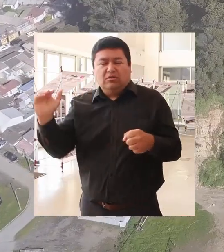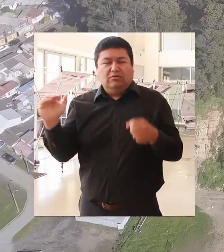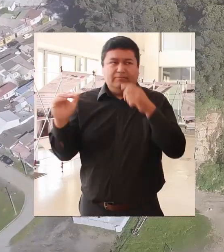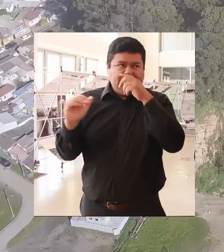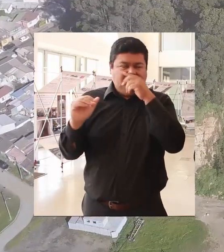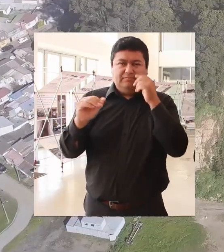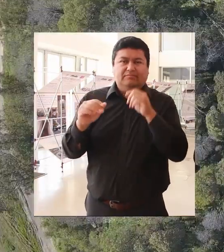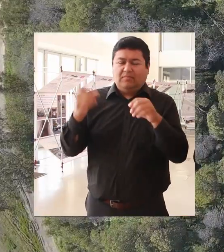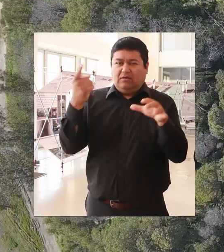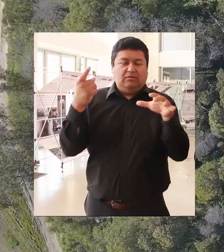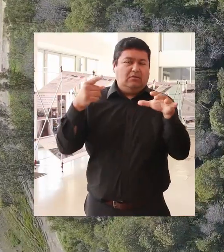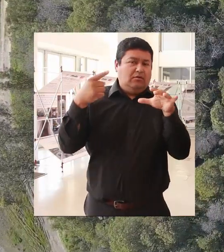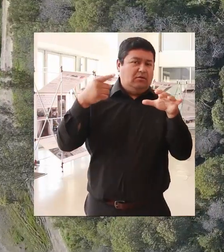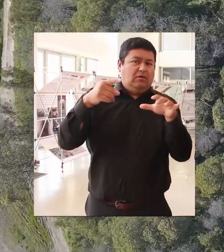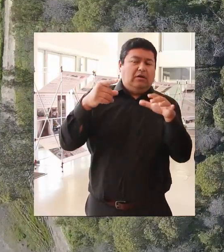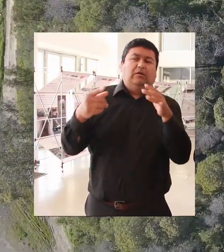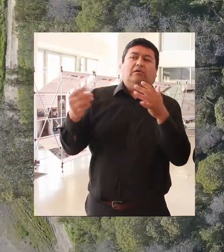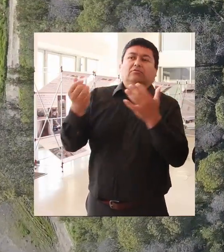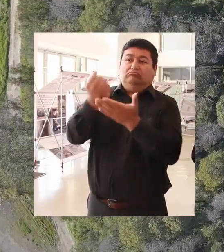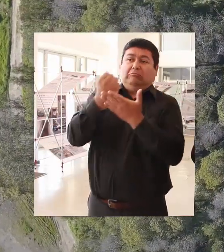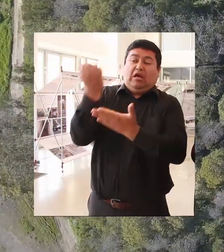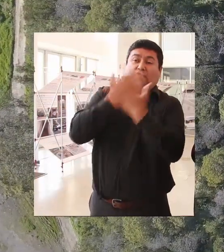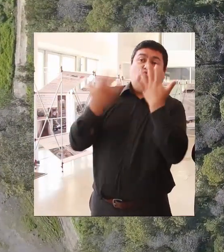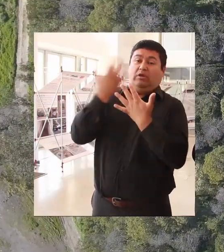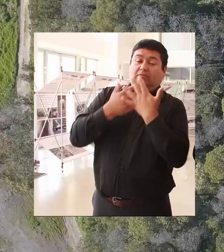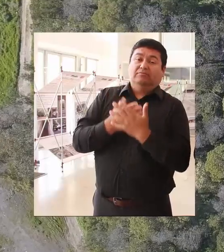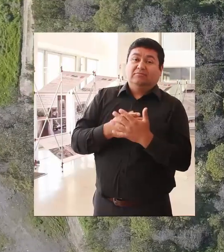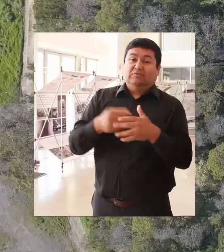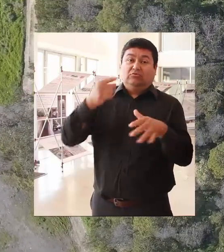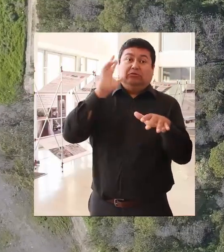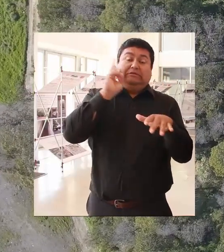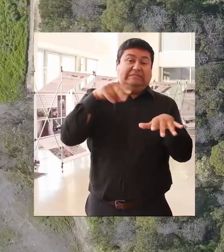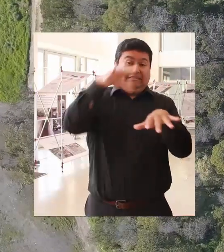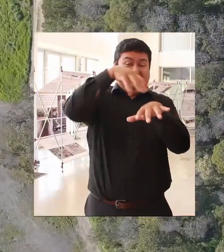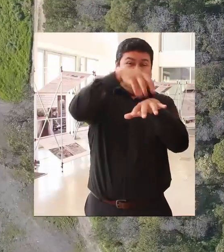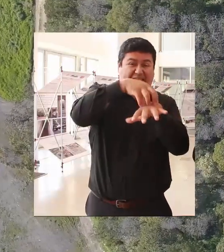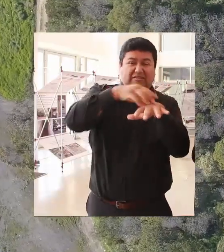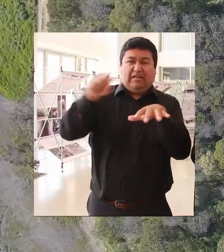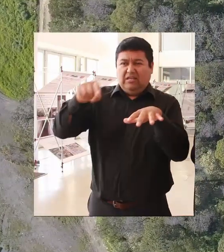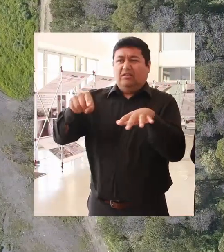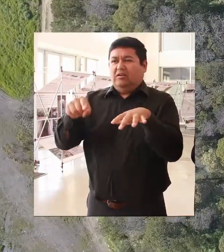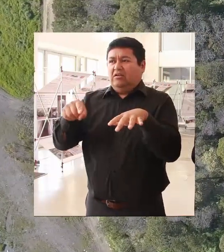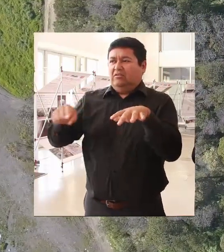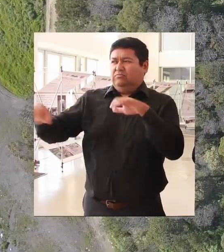Y fue un refugio tremendo, que si no hubiéramos tenido el cerro, hubiera sido otra historia, porque lo que pasó aquí